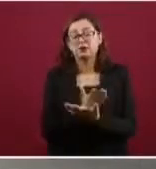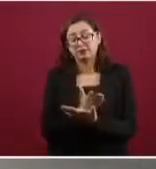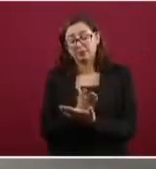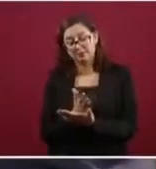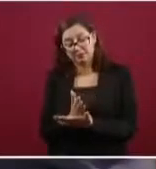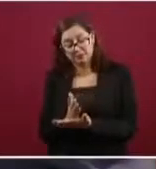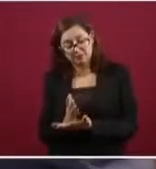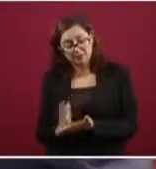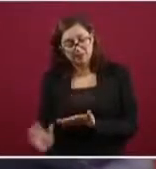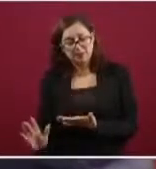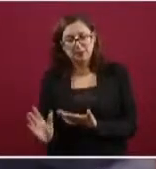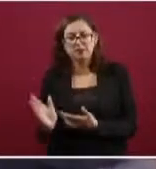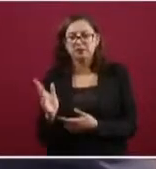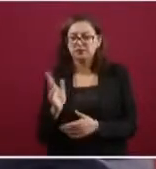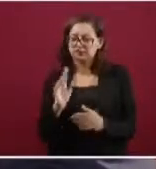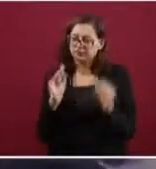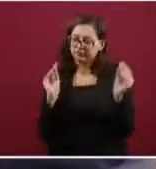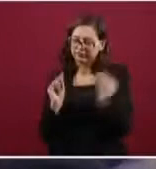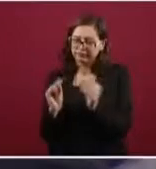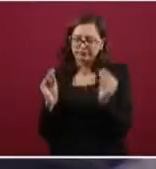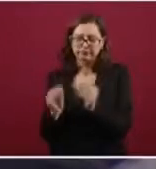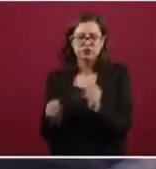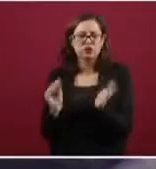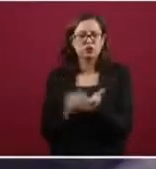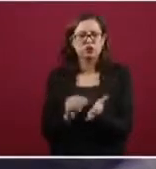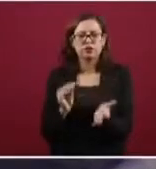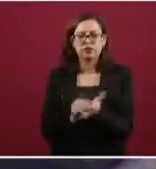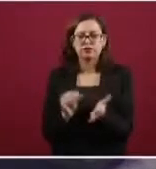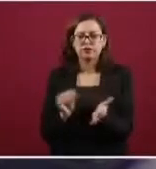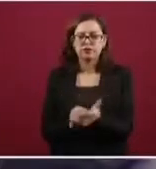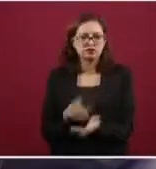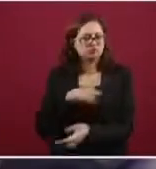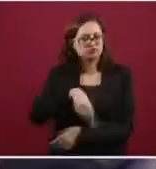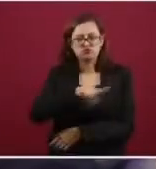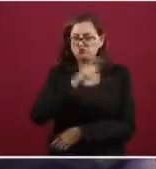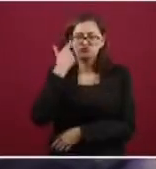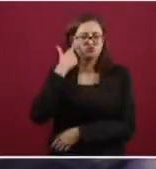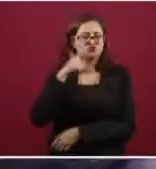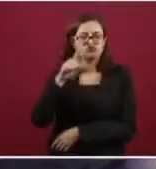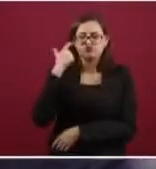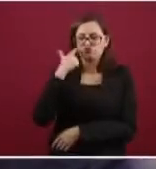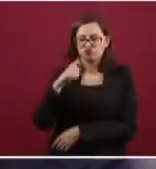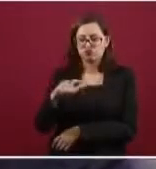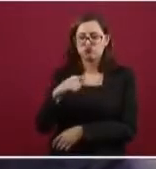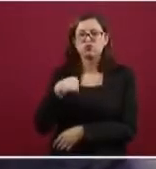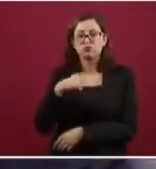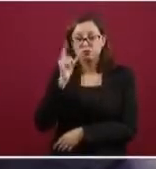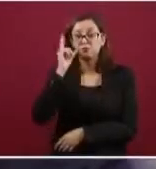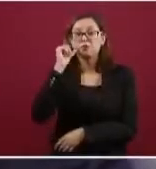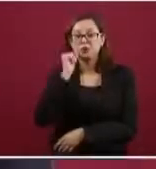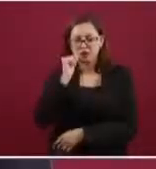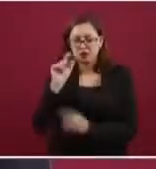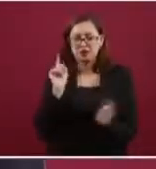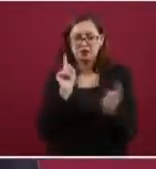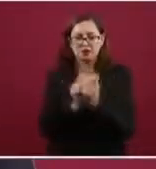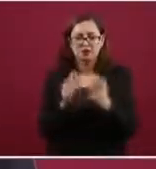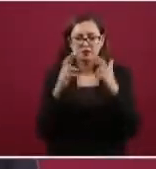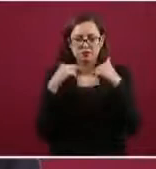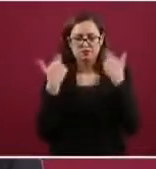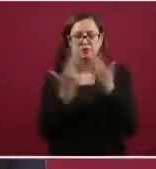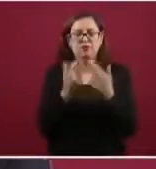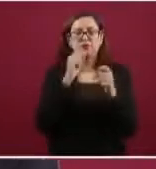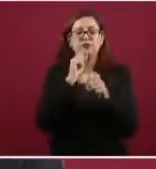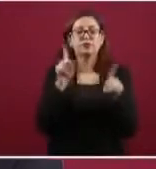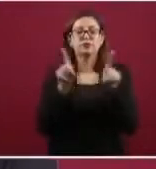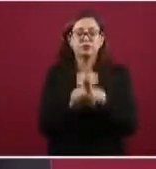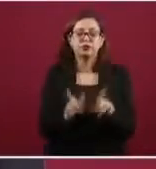eso lo estamos peleando, obviamente no han querido acceder, tenemos una reunión el día de mañana con ellos, también